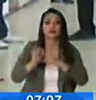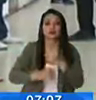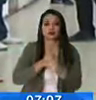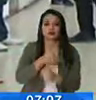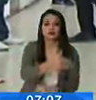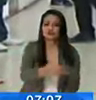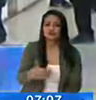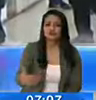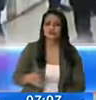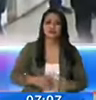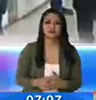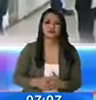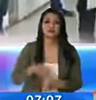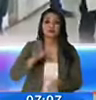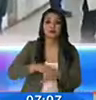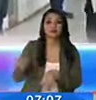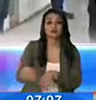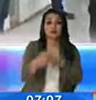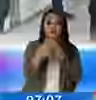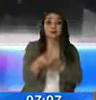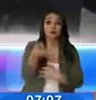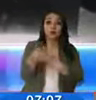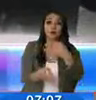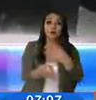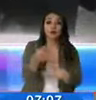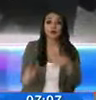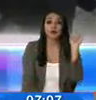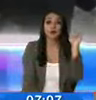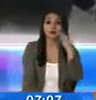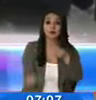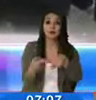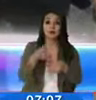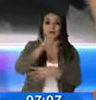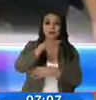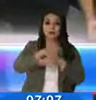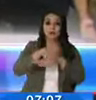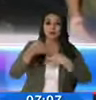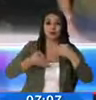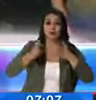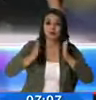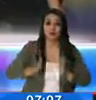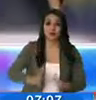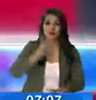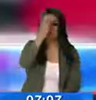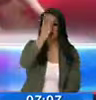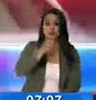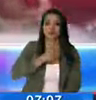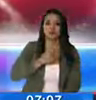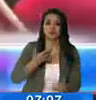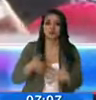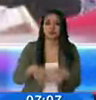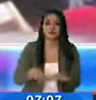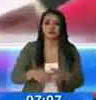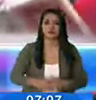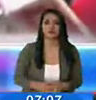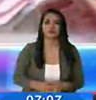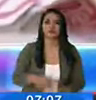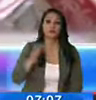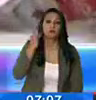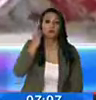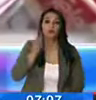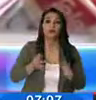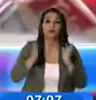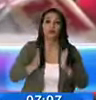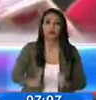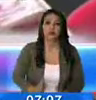de llamamiento a juicio se prolongó hasta las 17 horas, cuando el juez de la causa tomó una decisión. La jueza acogió